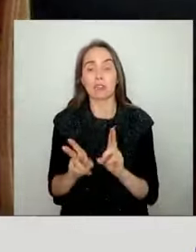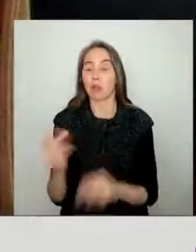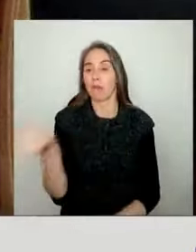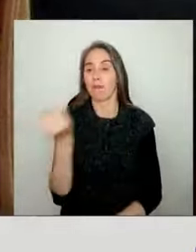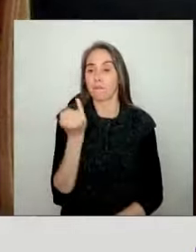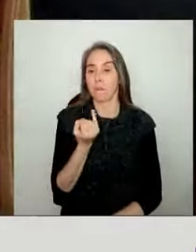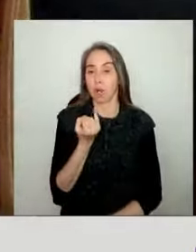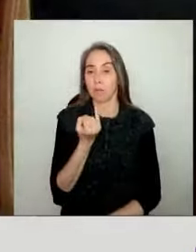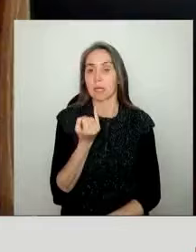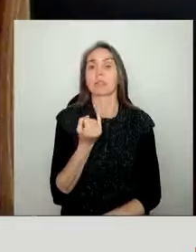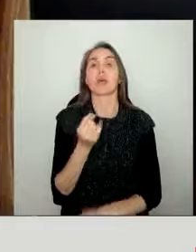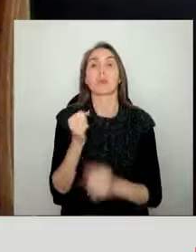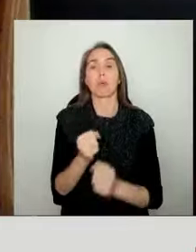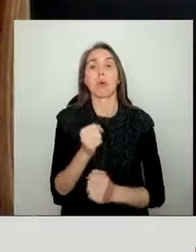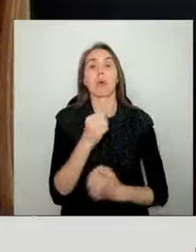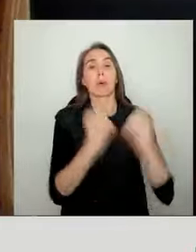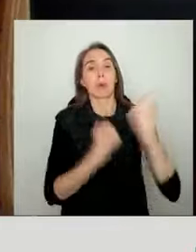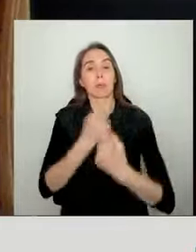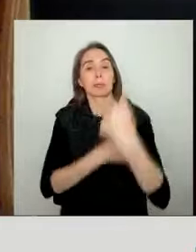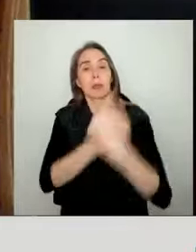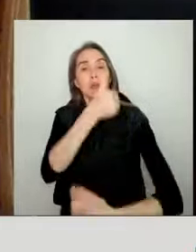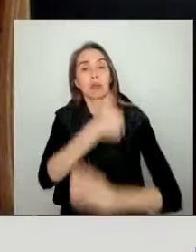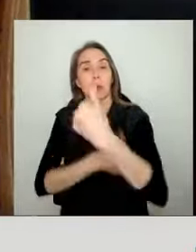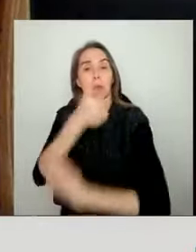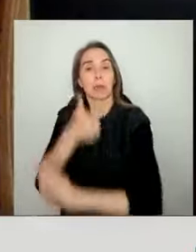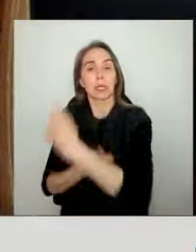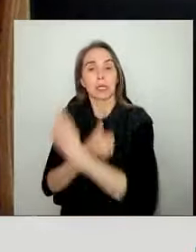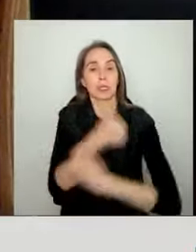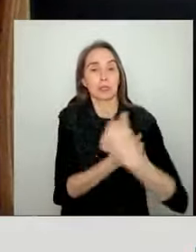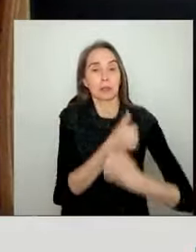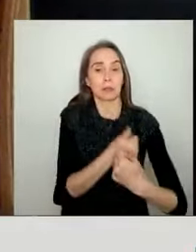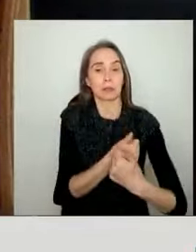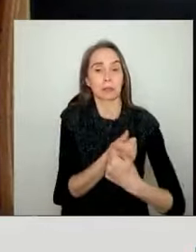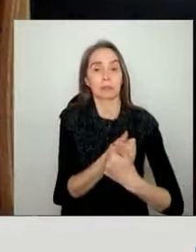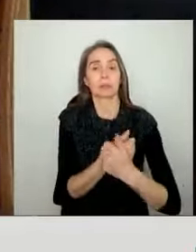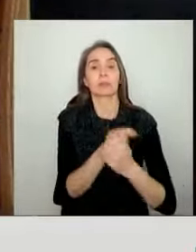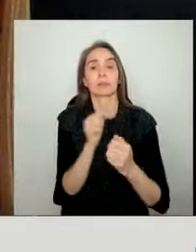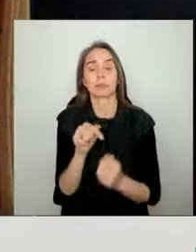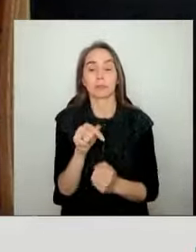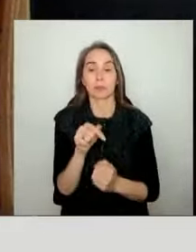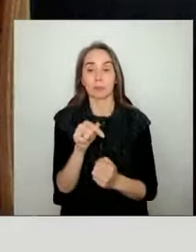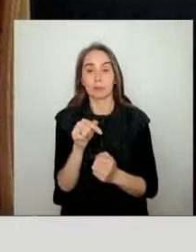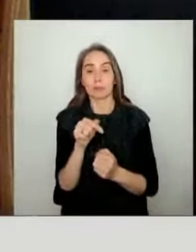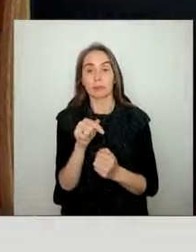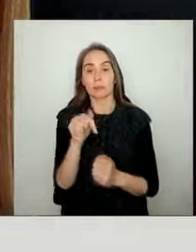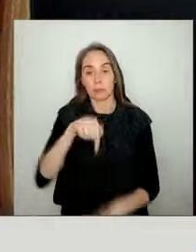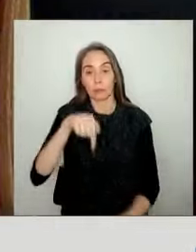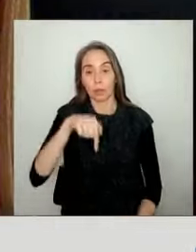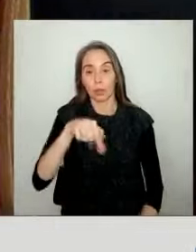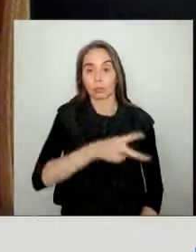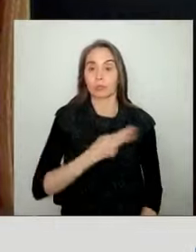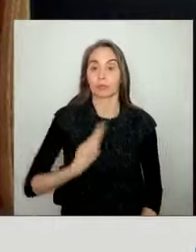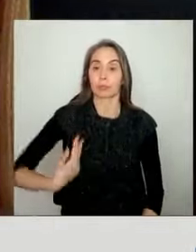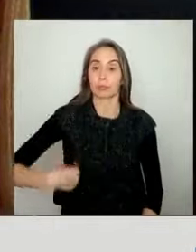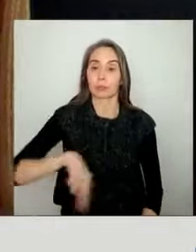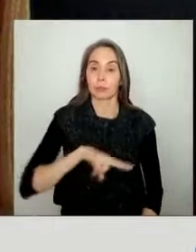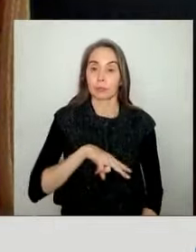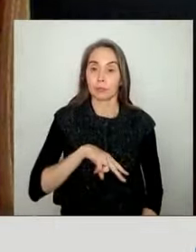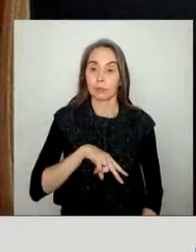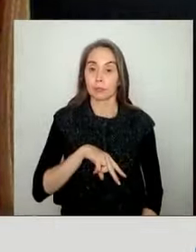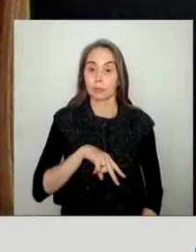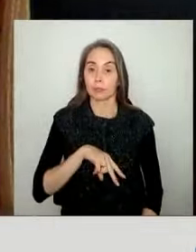competitividad y que tiene que ser eh un elemento eh que hoy día nosotros eh que